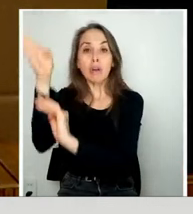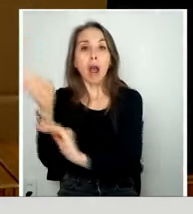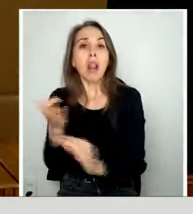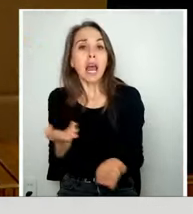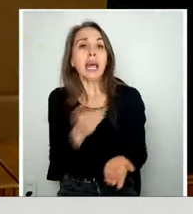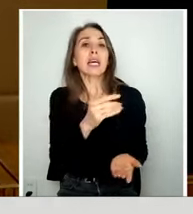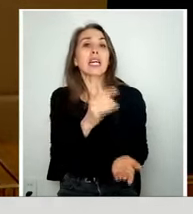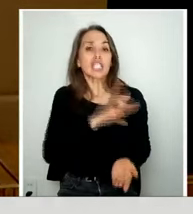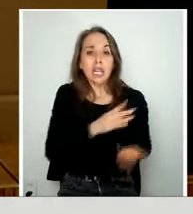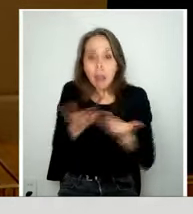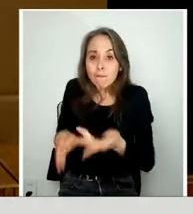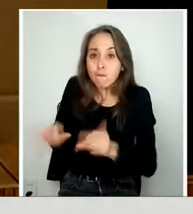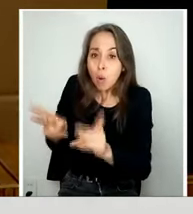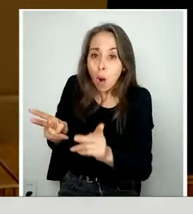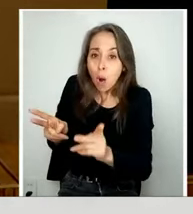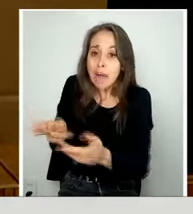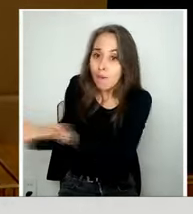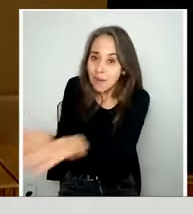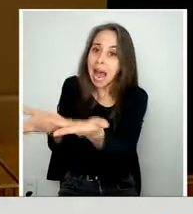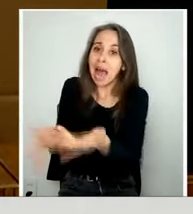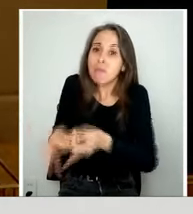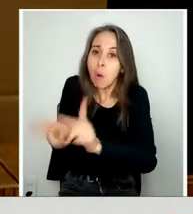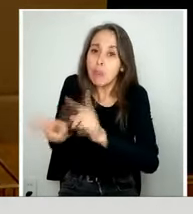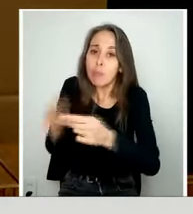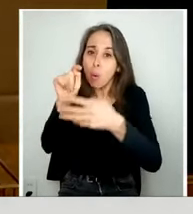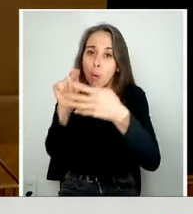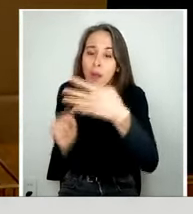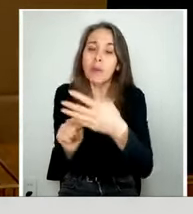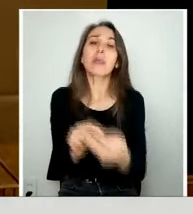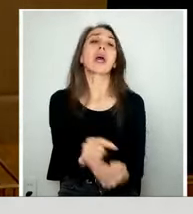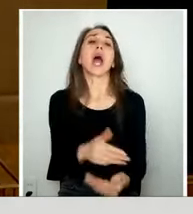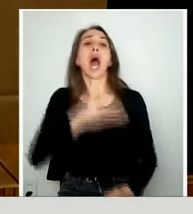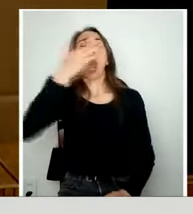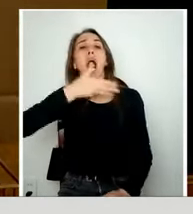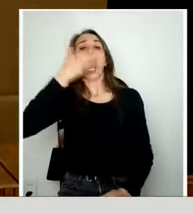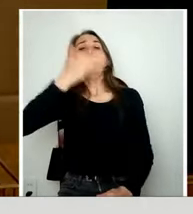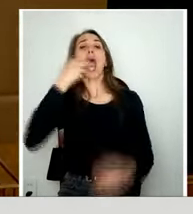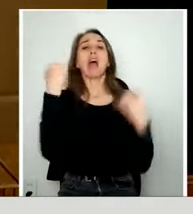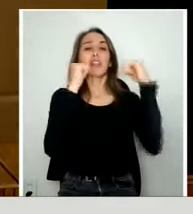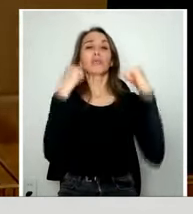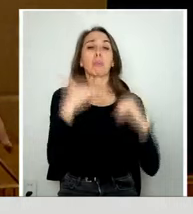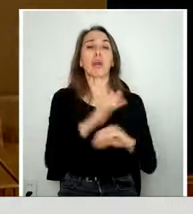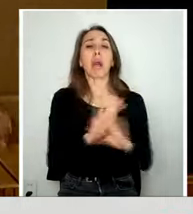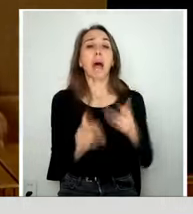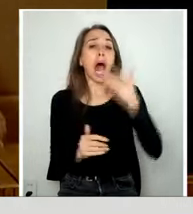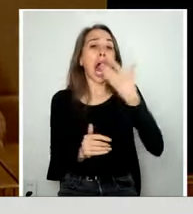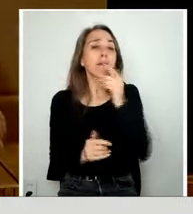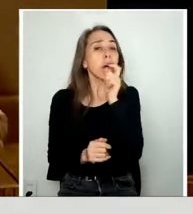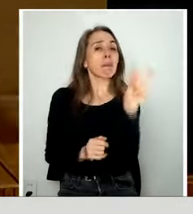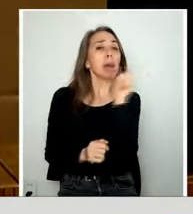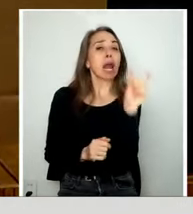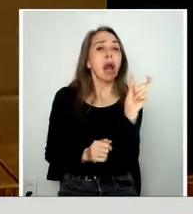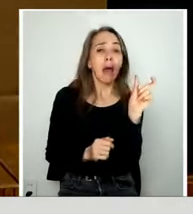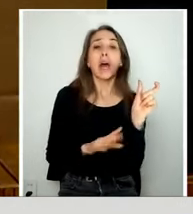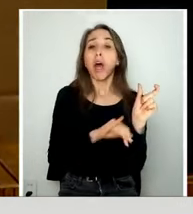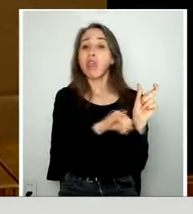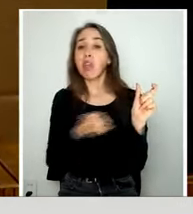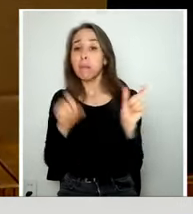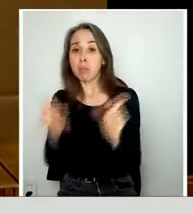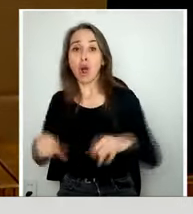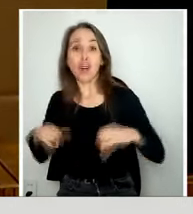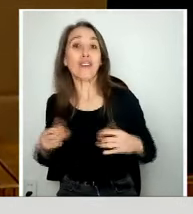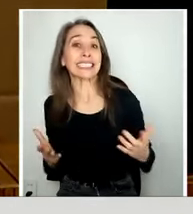en el discurso que el deporte es muy importante pero no le generamos las condiciones para que los jóvenes puedan